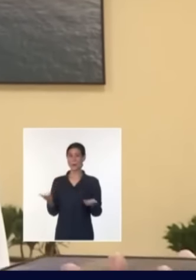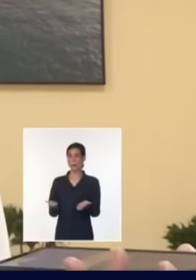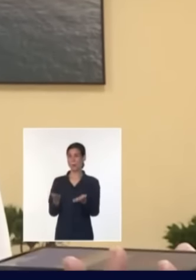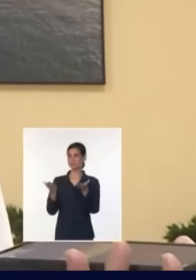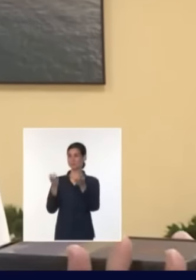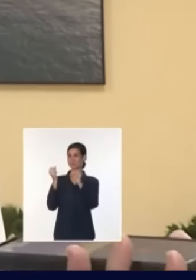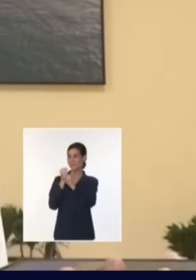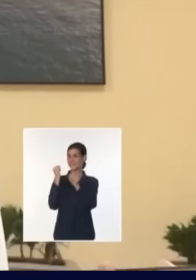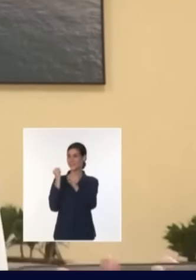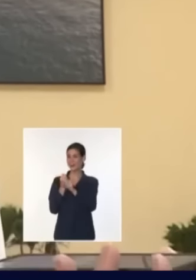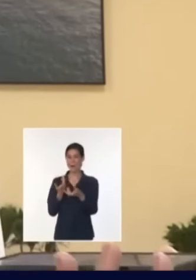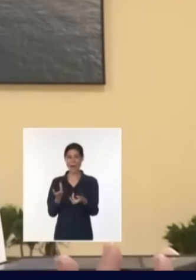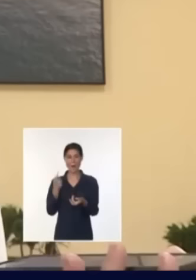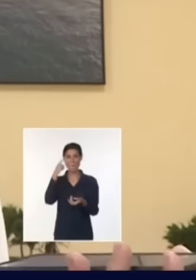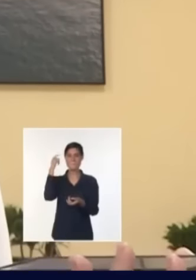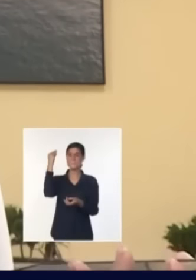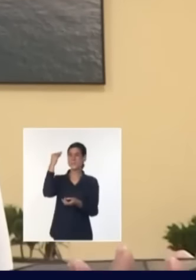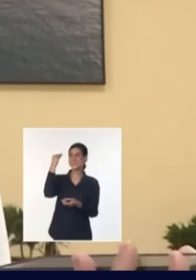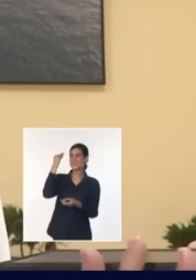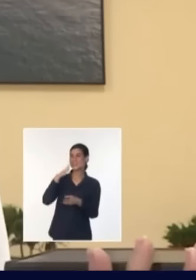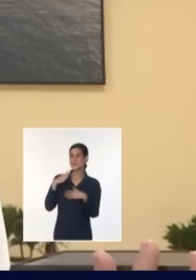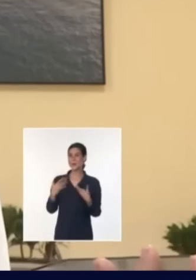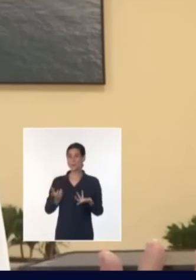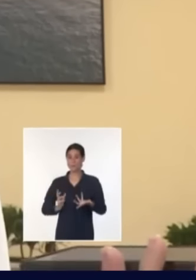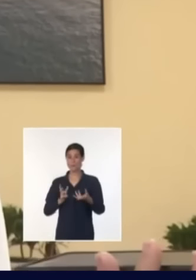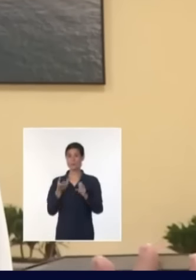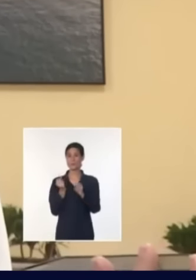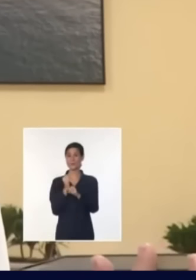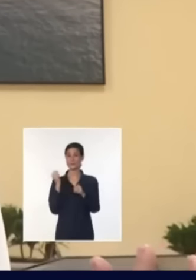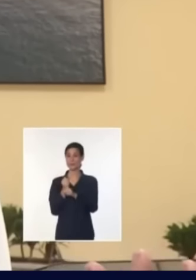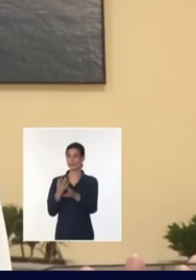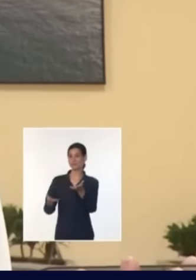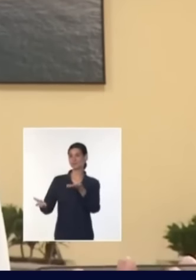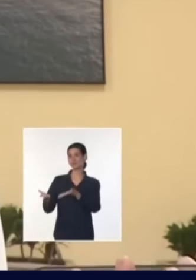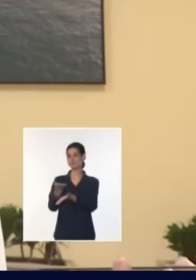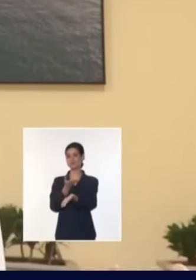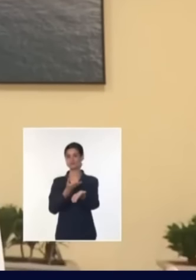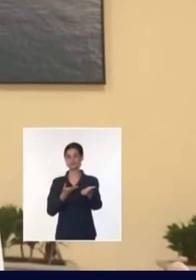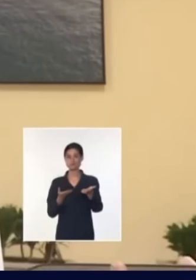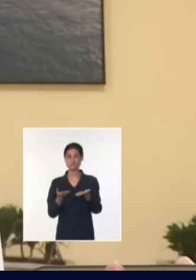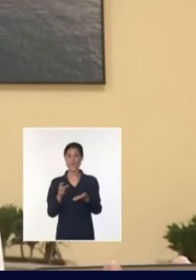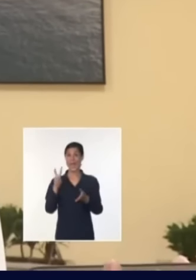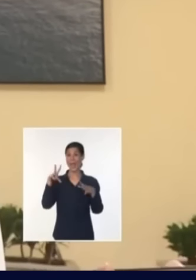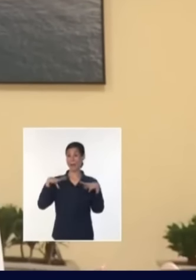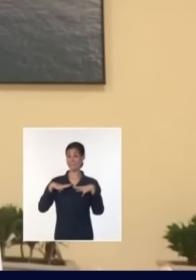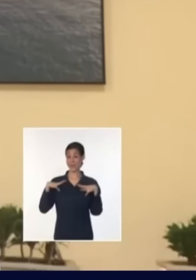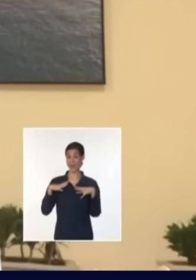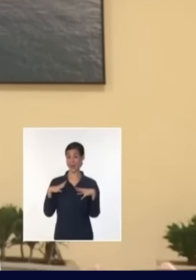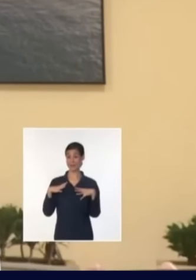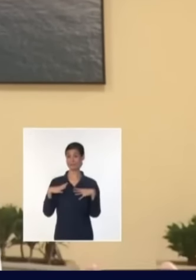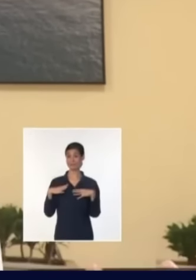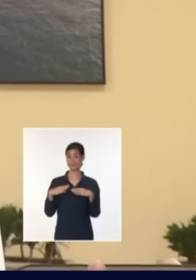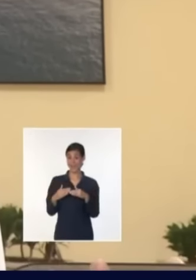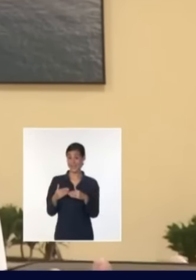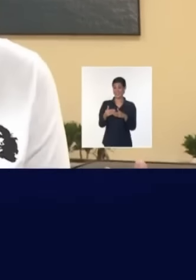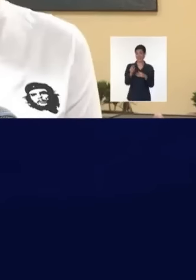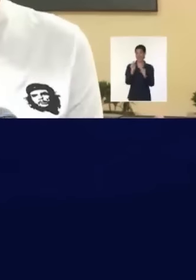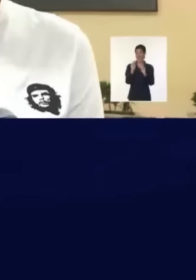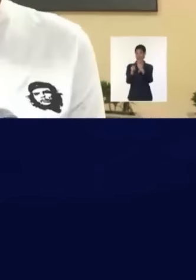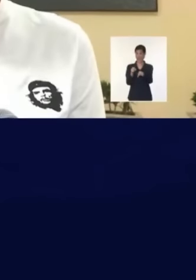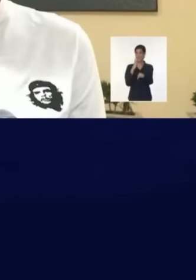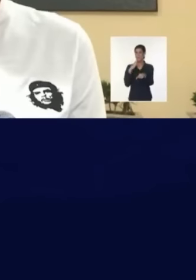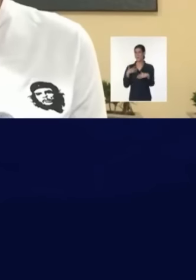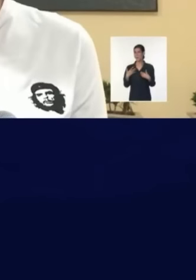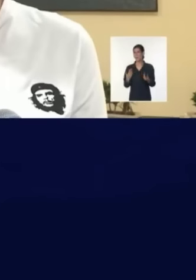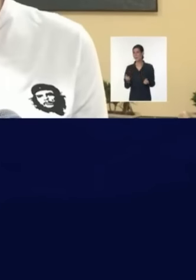hacer, qué nos estamos proyectando incluso ya de cara al verano, cuántas cuestiones tenemos, nos asiste esa responsabilidad también